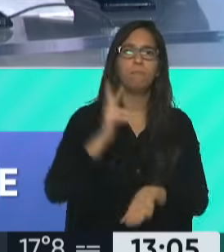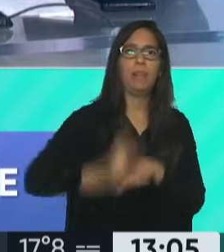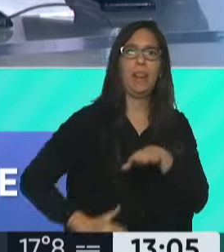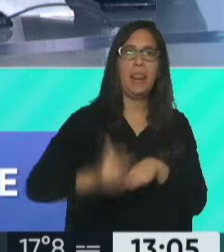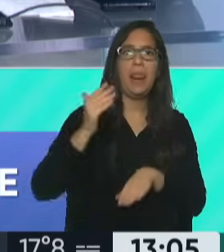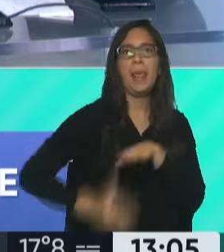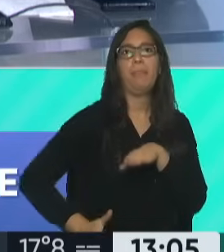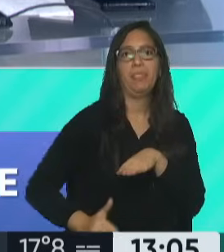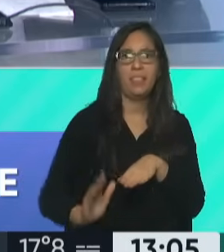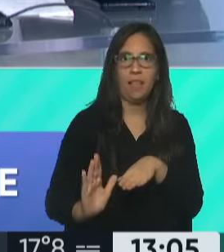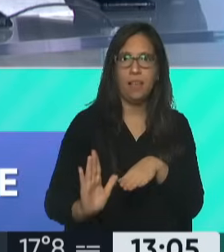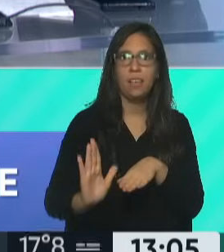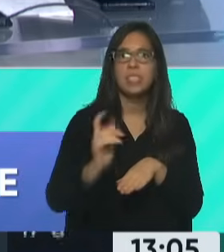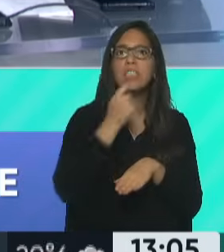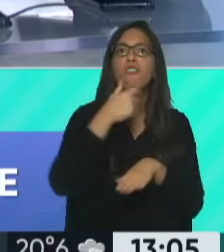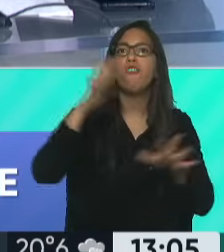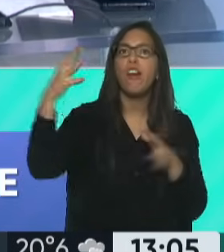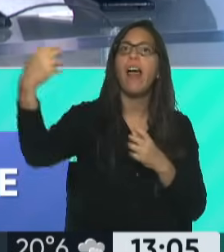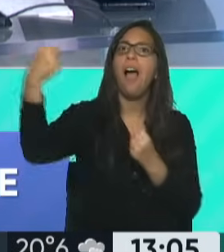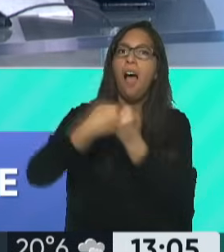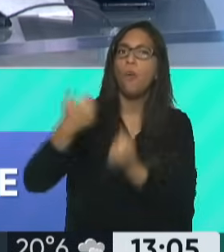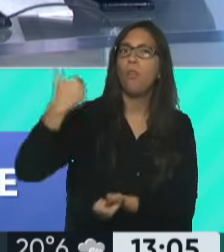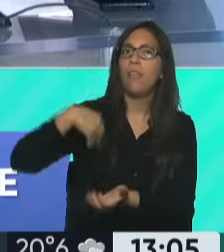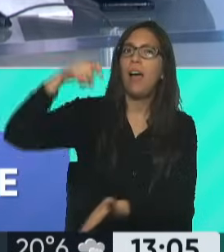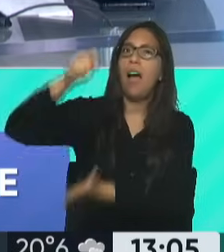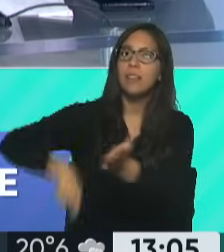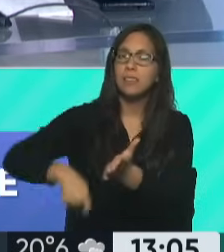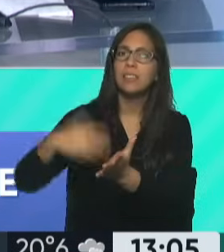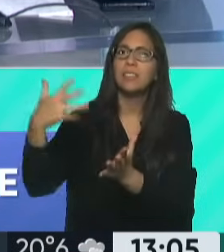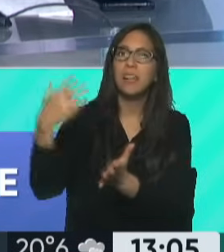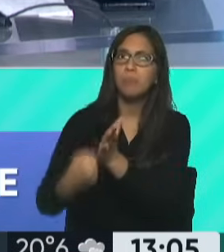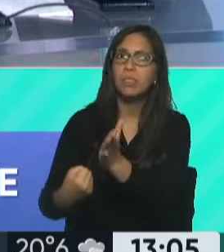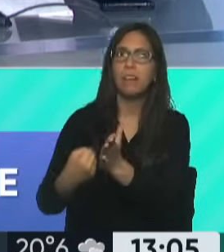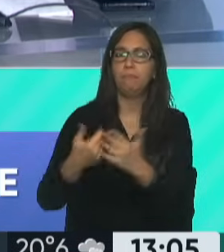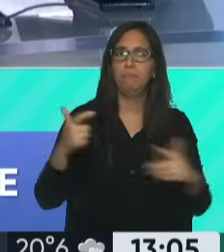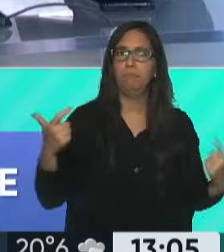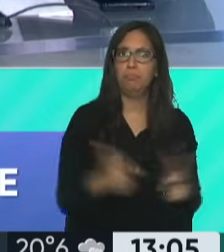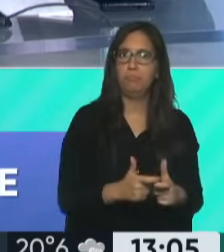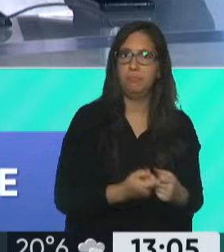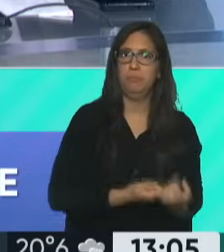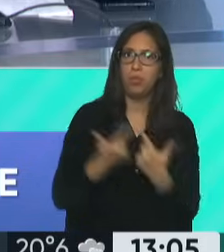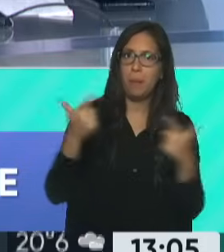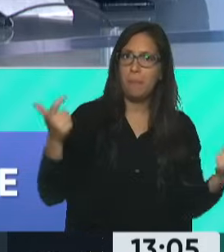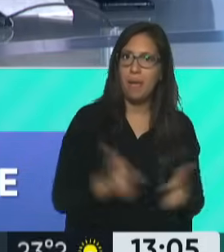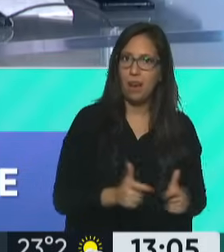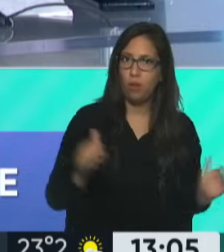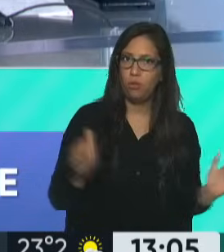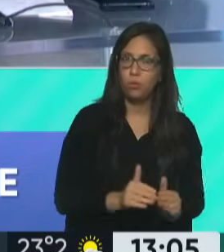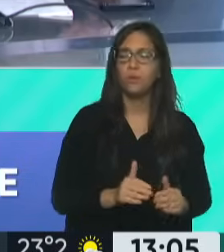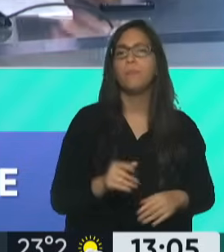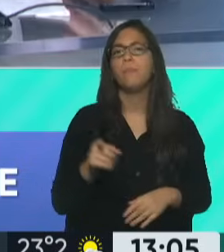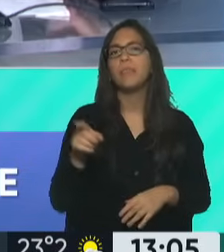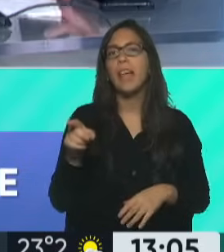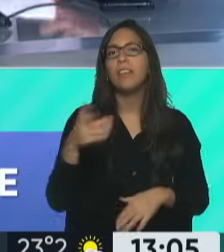exportaciones si Argentina aceptara ese condicionamiento Además está vigente Esto ocurrió en